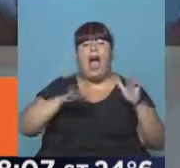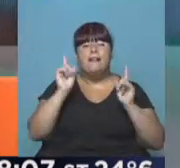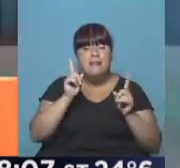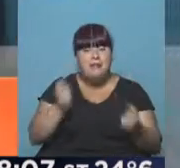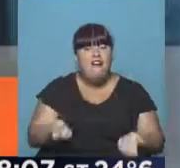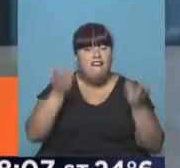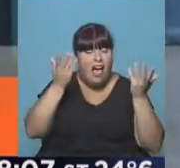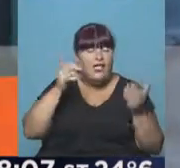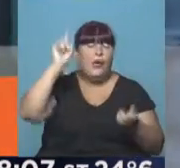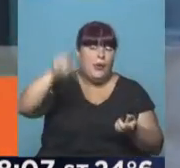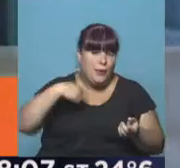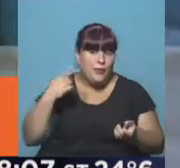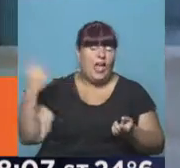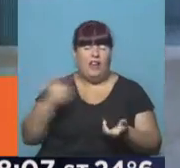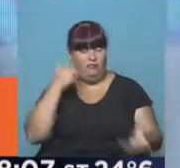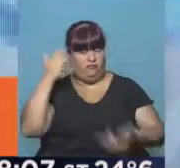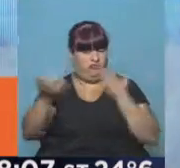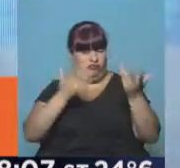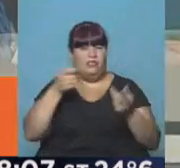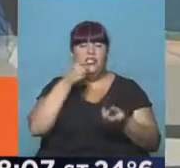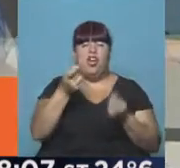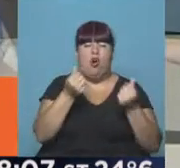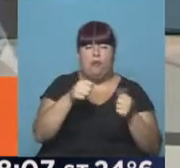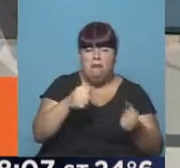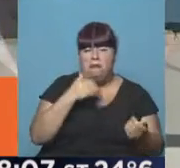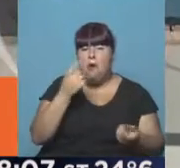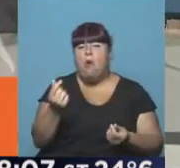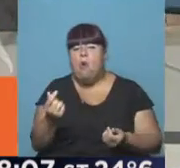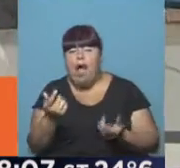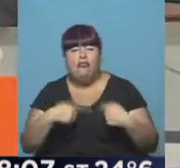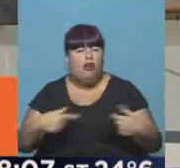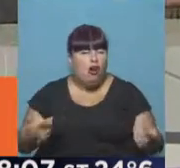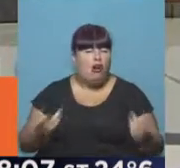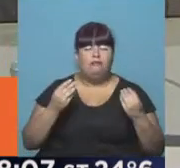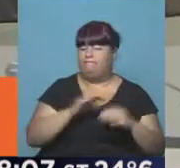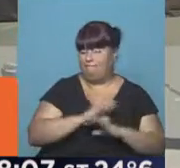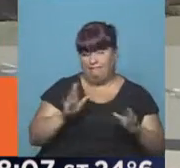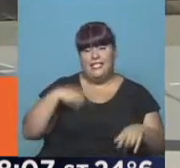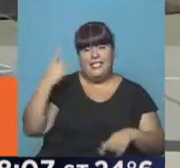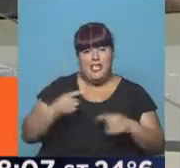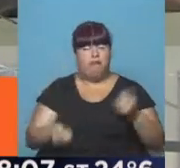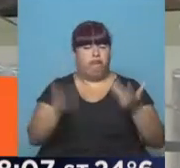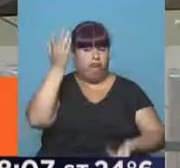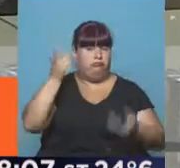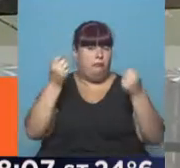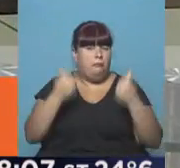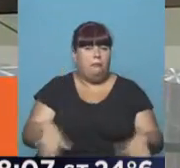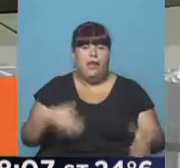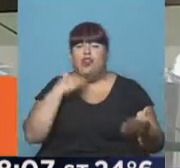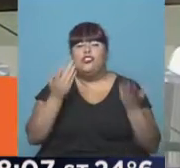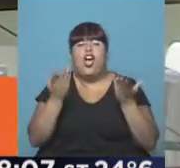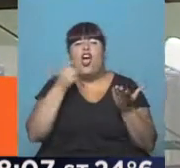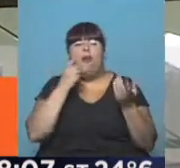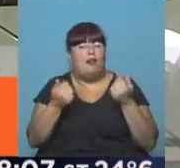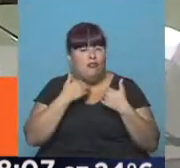misma inflación hace que nos que nos confundamos cuando vamos a la góndola no sabemos cuánto valen las cosas no que permanentemente los valores de referencia